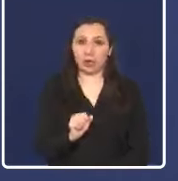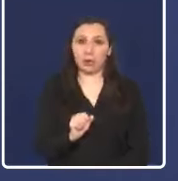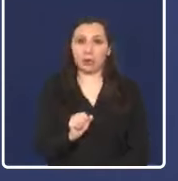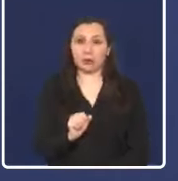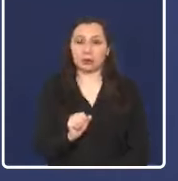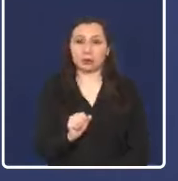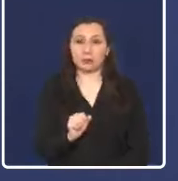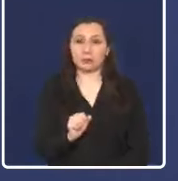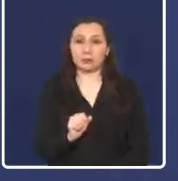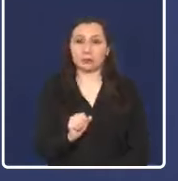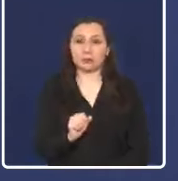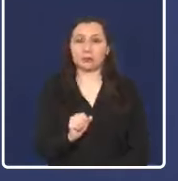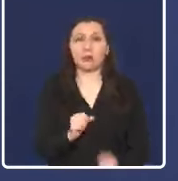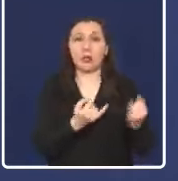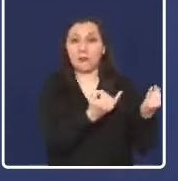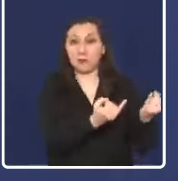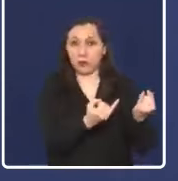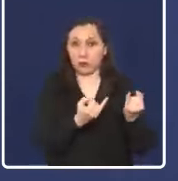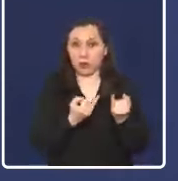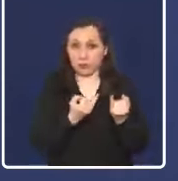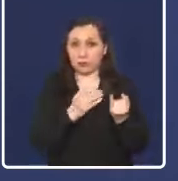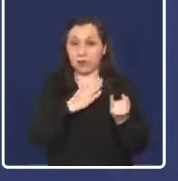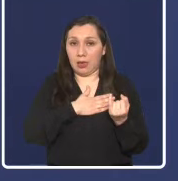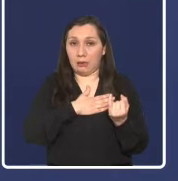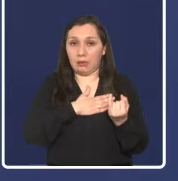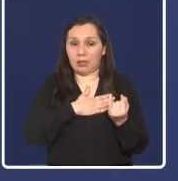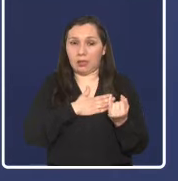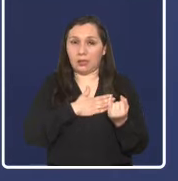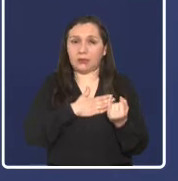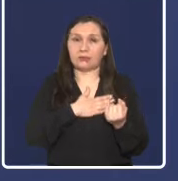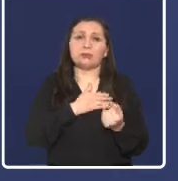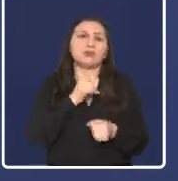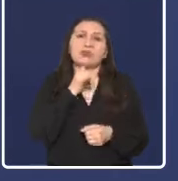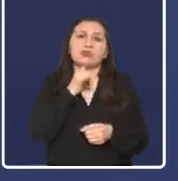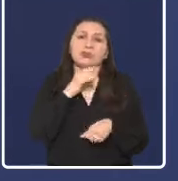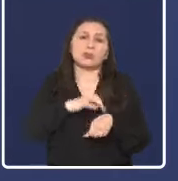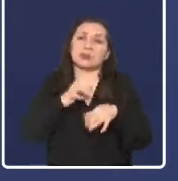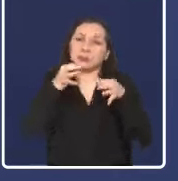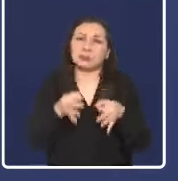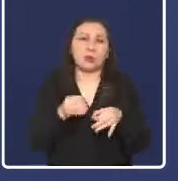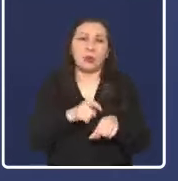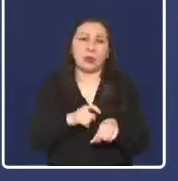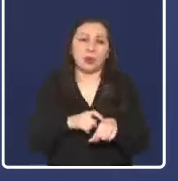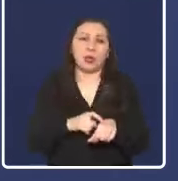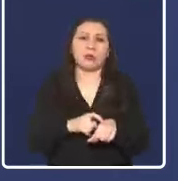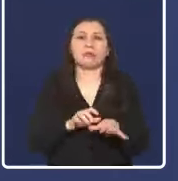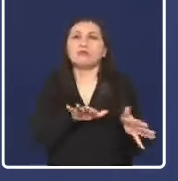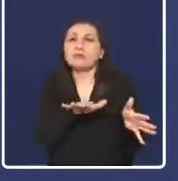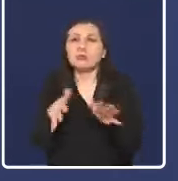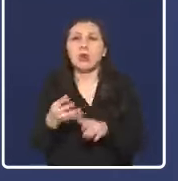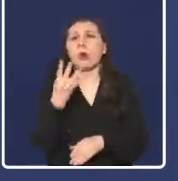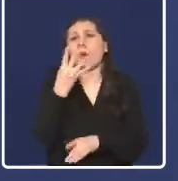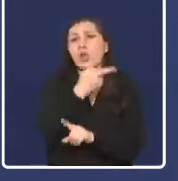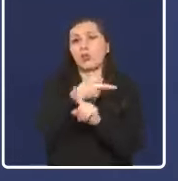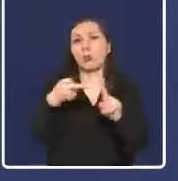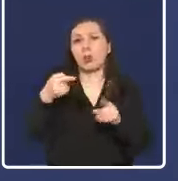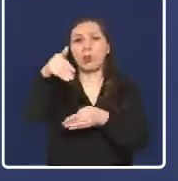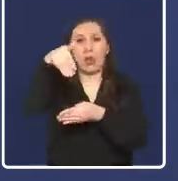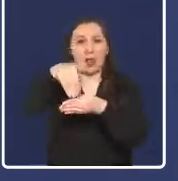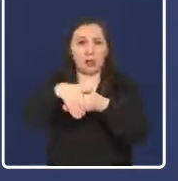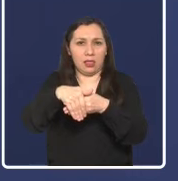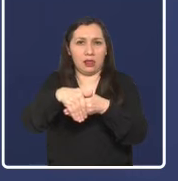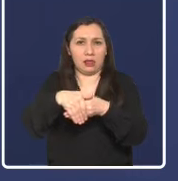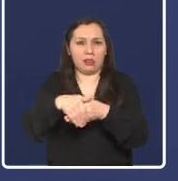me informa a mí, no sé la hora específica, pero debe haber sido a eso de las 4:30 de la tarde.